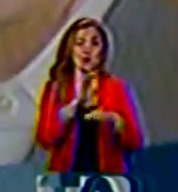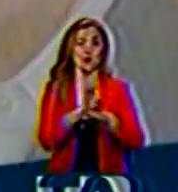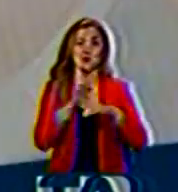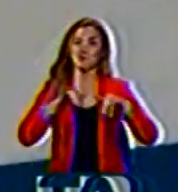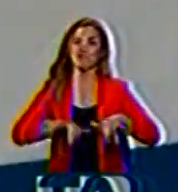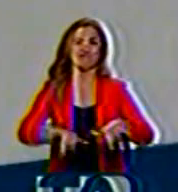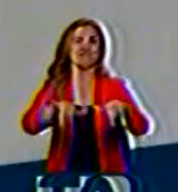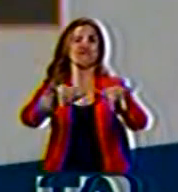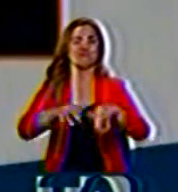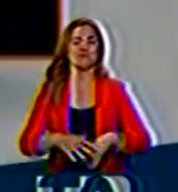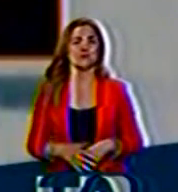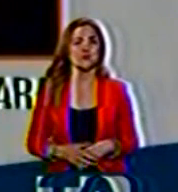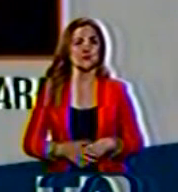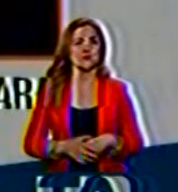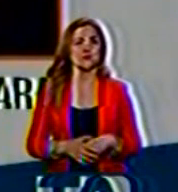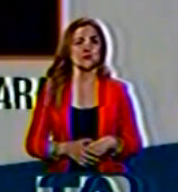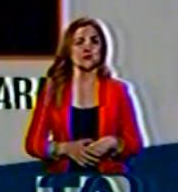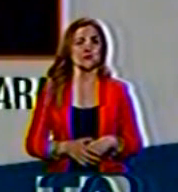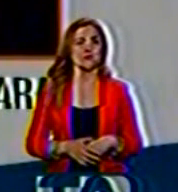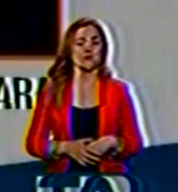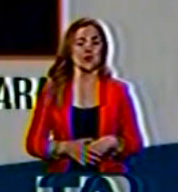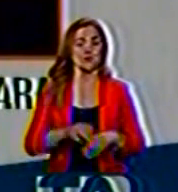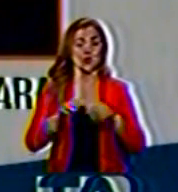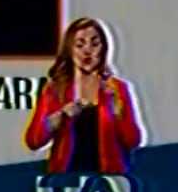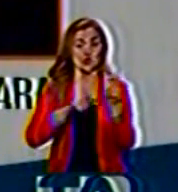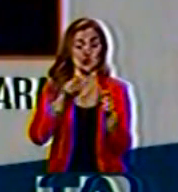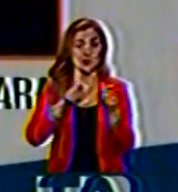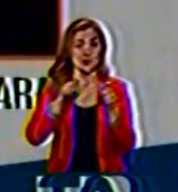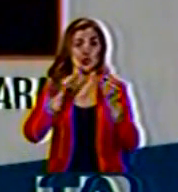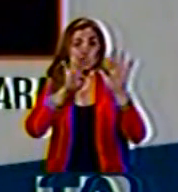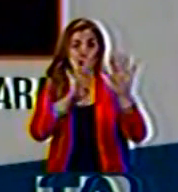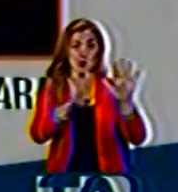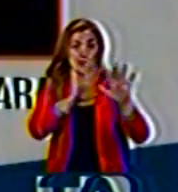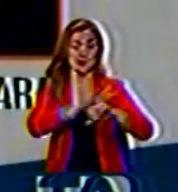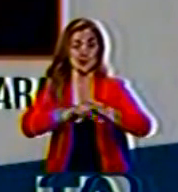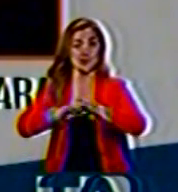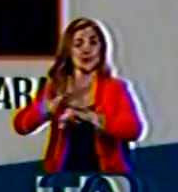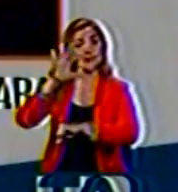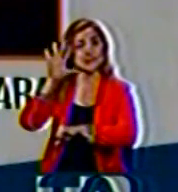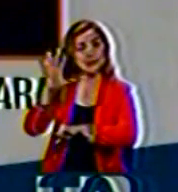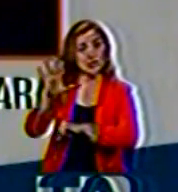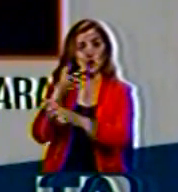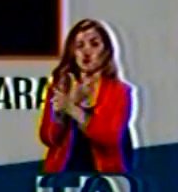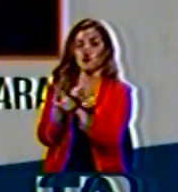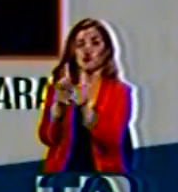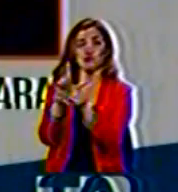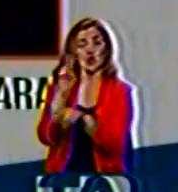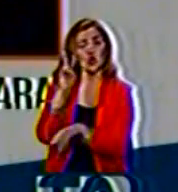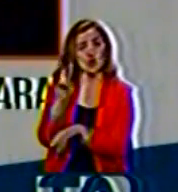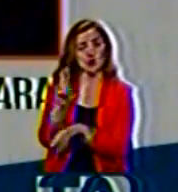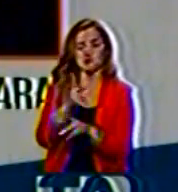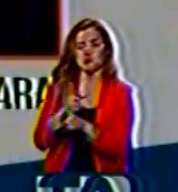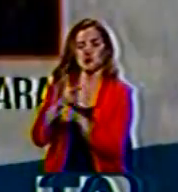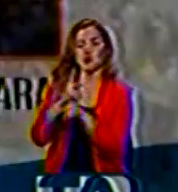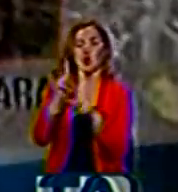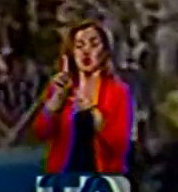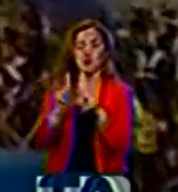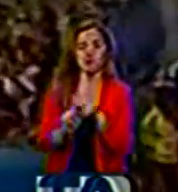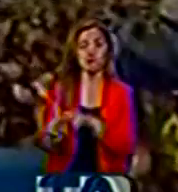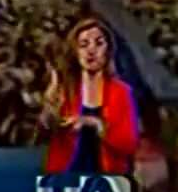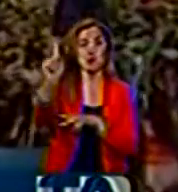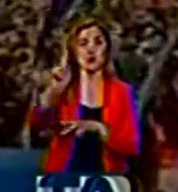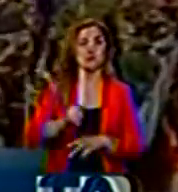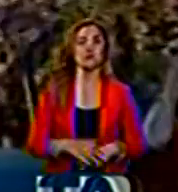prescribe. En este caso, 5 de los 9 detenidos fueron absueltos. 2 tienen medidas cautelares y 1, como sabemos, está prófugo.